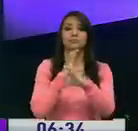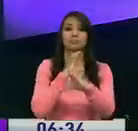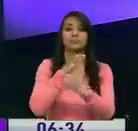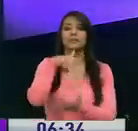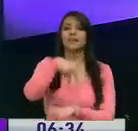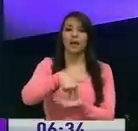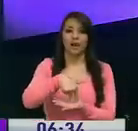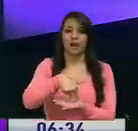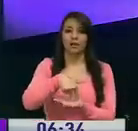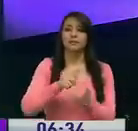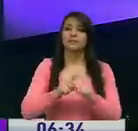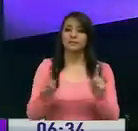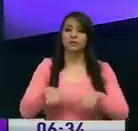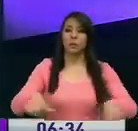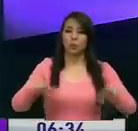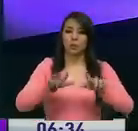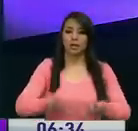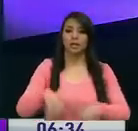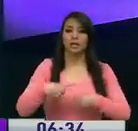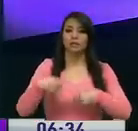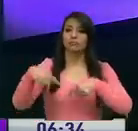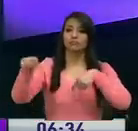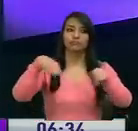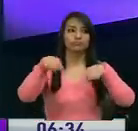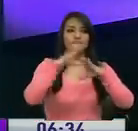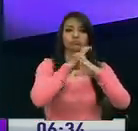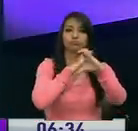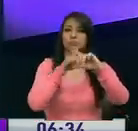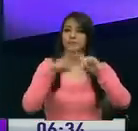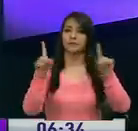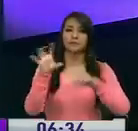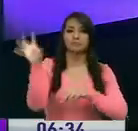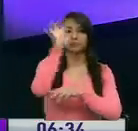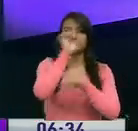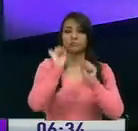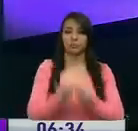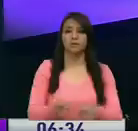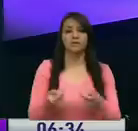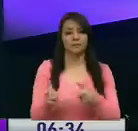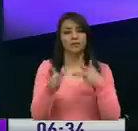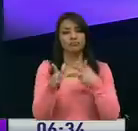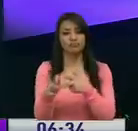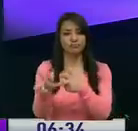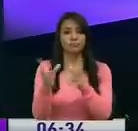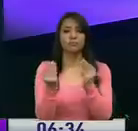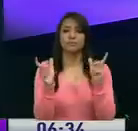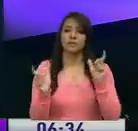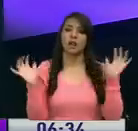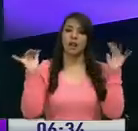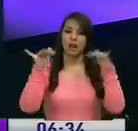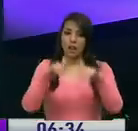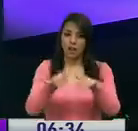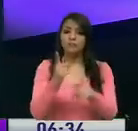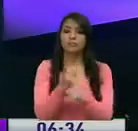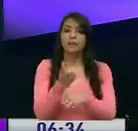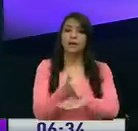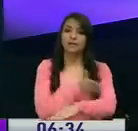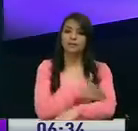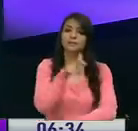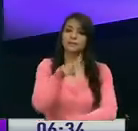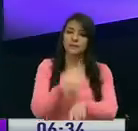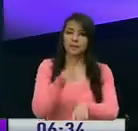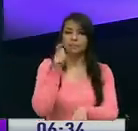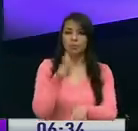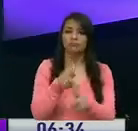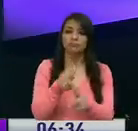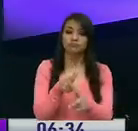eh los diferentes puntos del distrito Metropolitano de Quito y evidentemente las congestiones se pueden dar Hay que salir con tiempo hay que evitarnos los